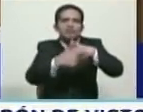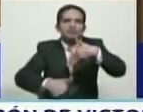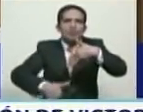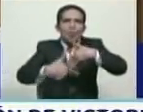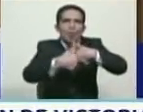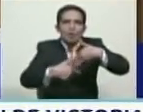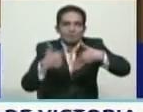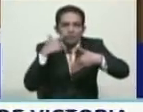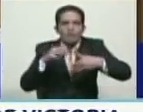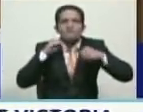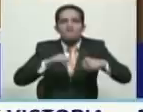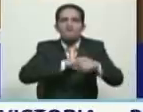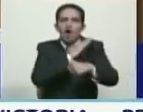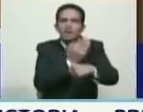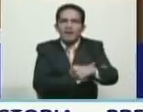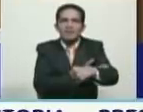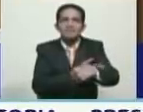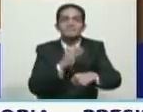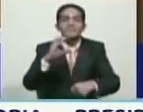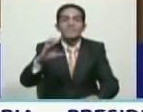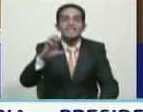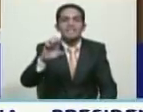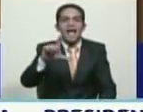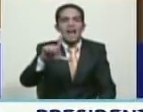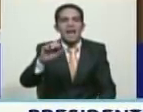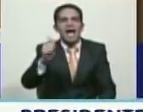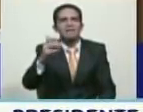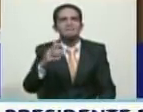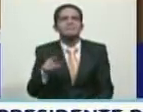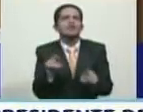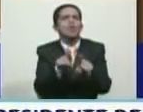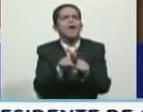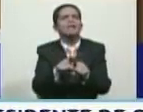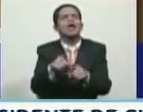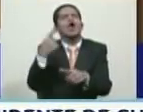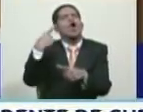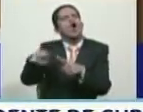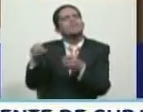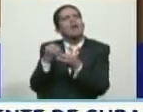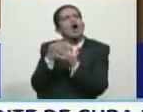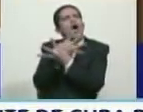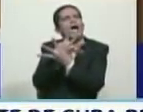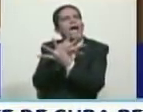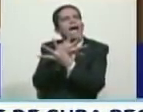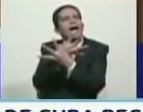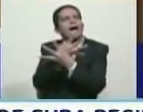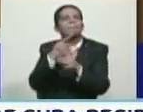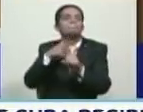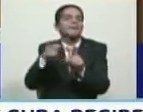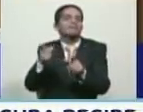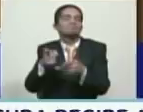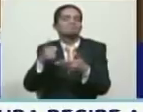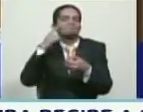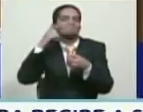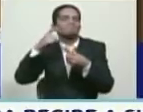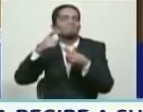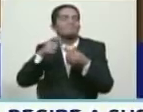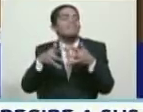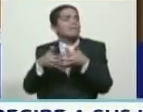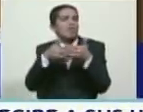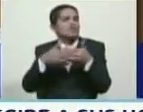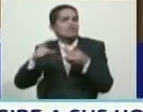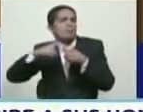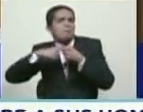CELAC. CELAC es como otra OEA sin imperio norteamericano. Es como defenderla, como